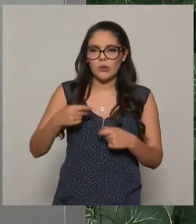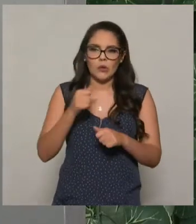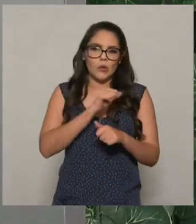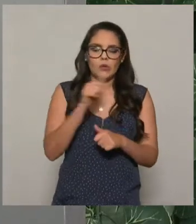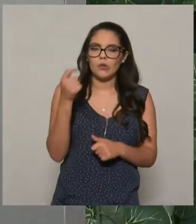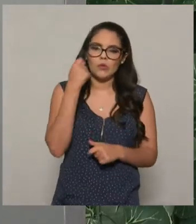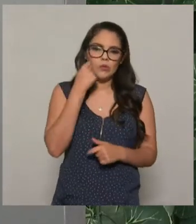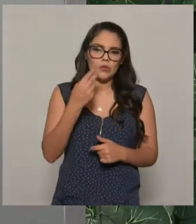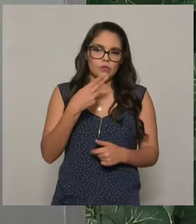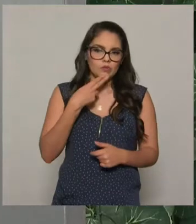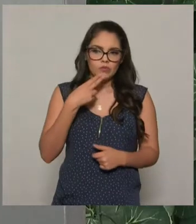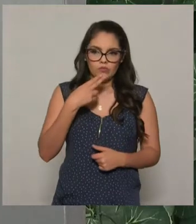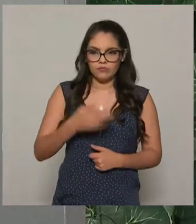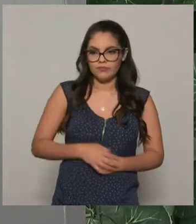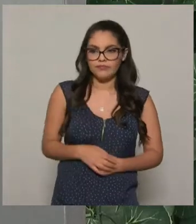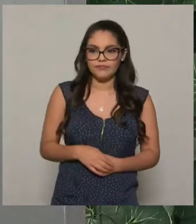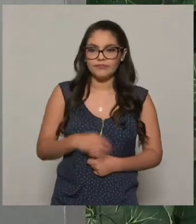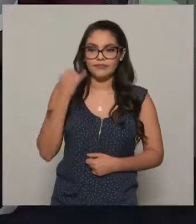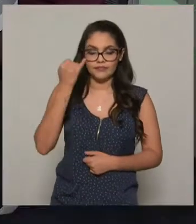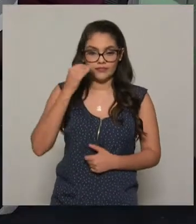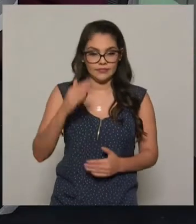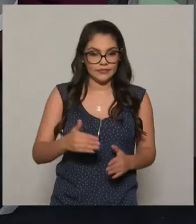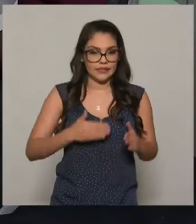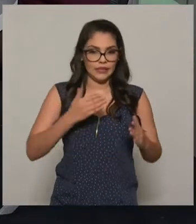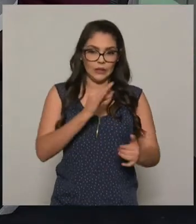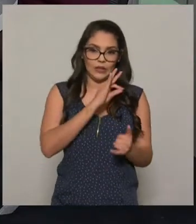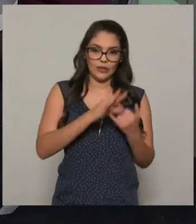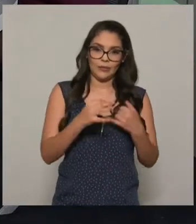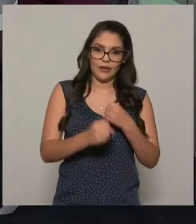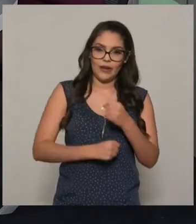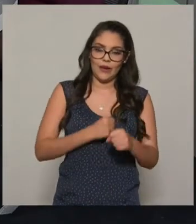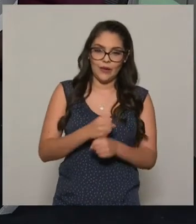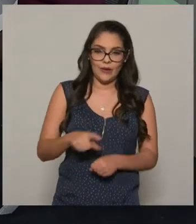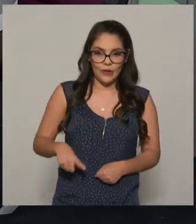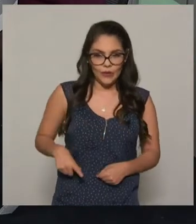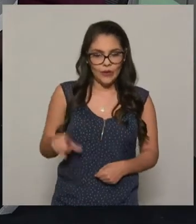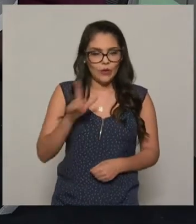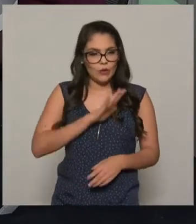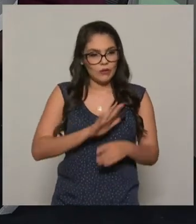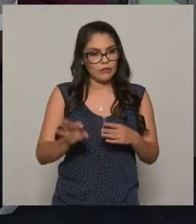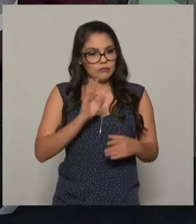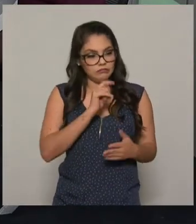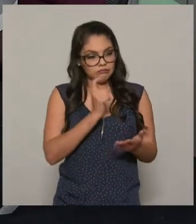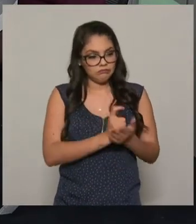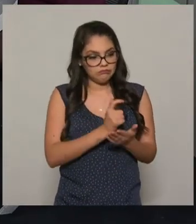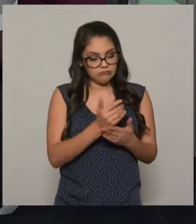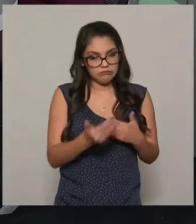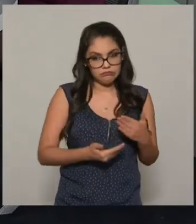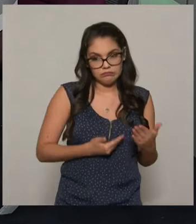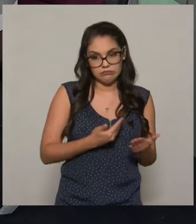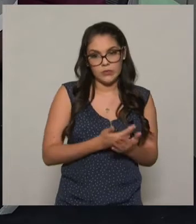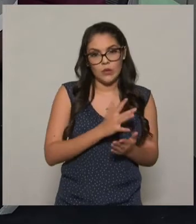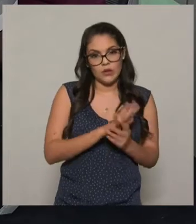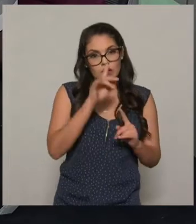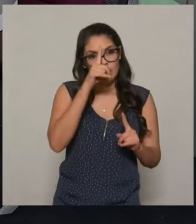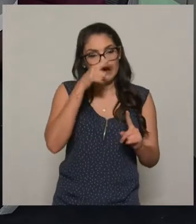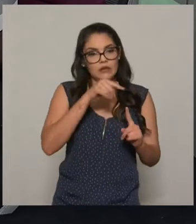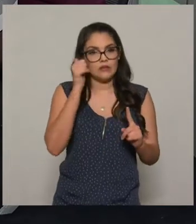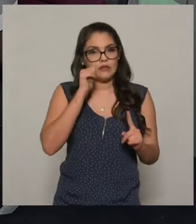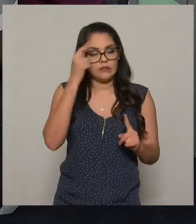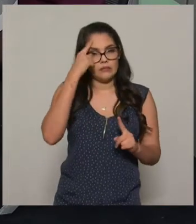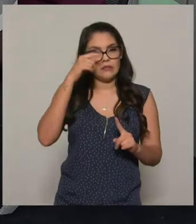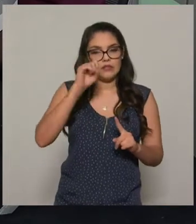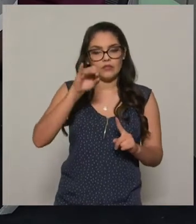de transporte. Oye, ¿te imaginas ya llegar, por ejemplo, al último año de gobierno, y qué cuentas piensan dar ustedes? ¿Cuál es el objetivo final de la